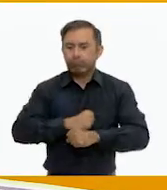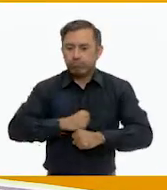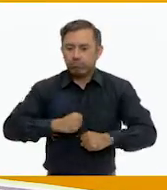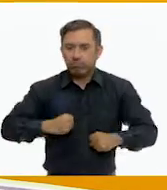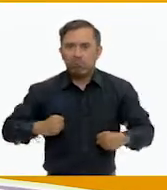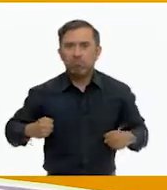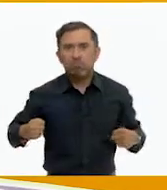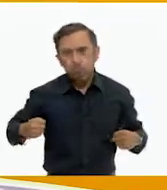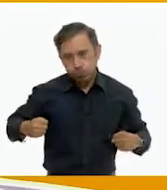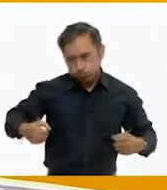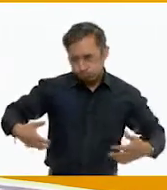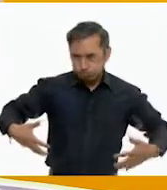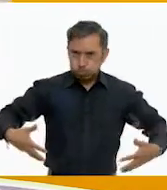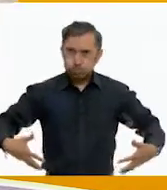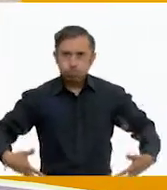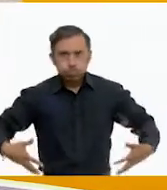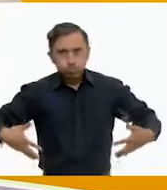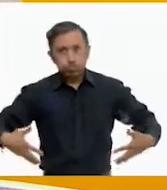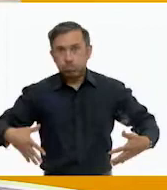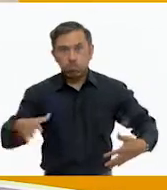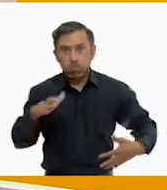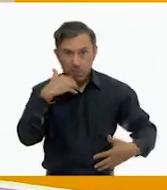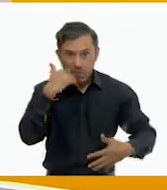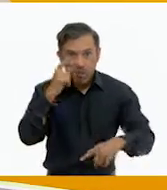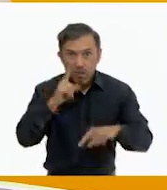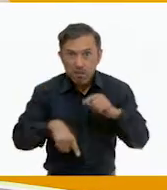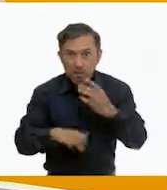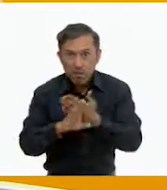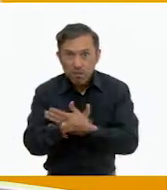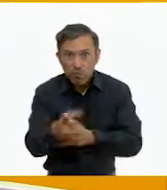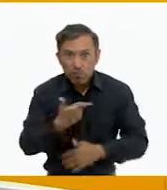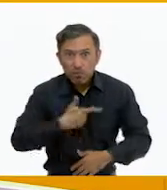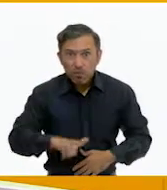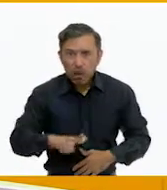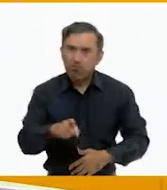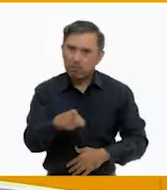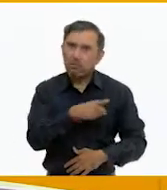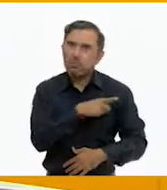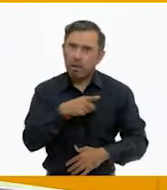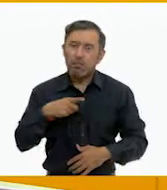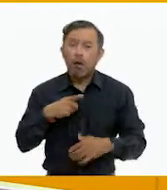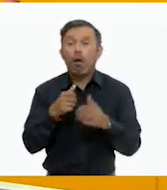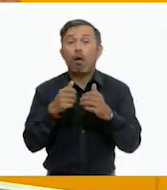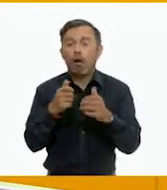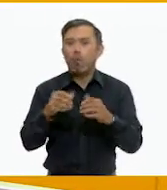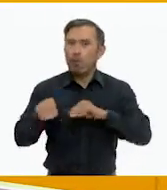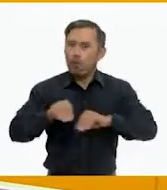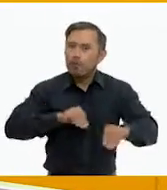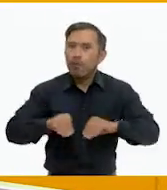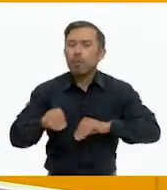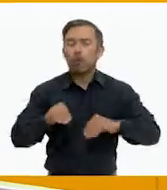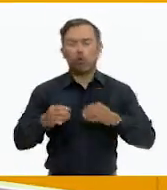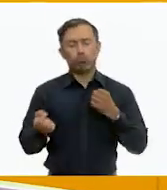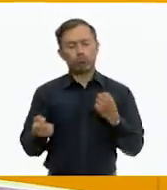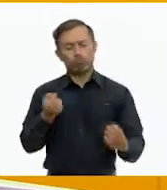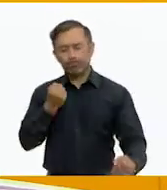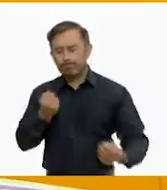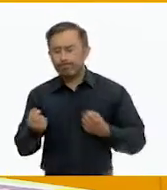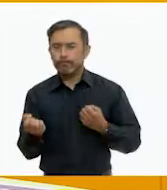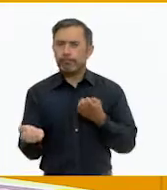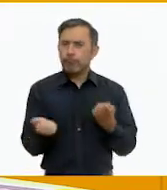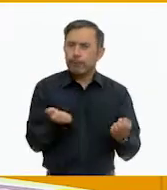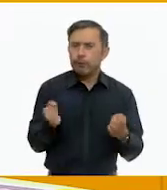obesidad, evita el sedentarismo. Hay que tener movimientos corporales